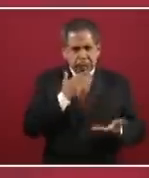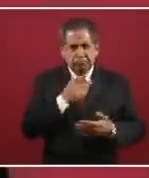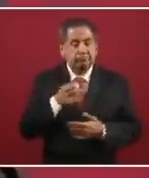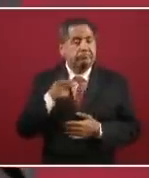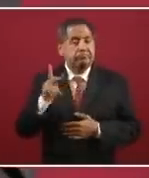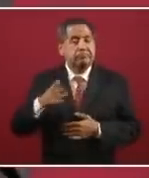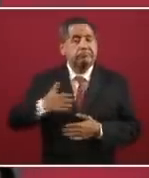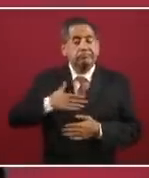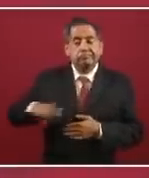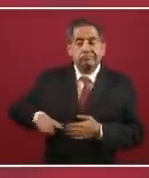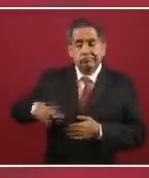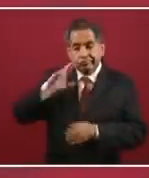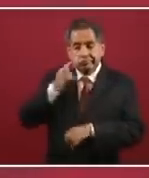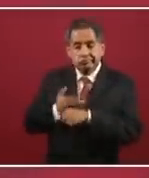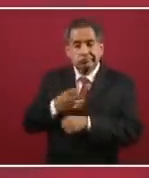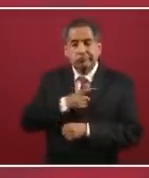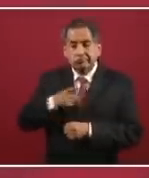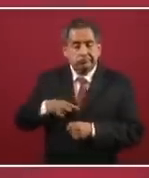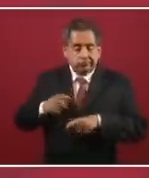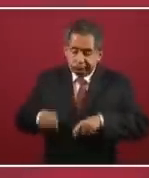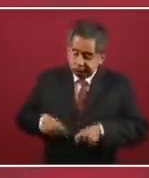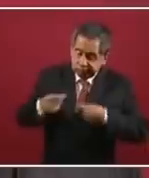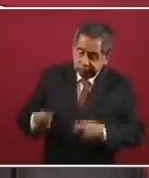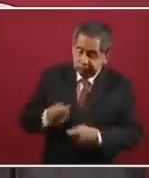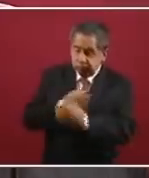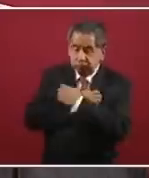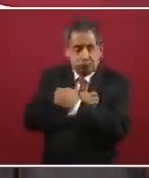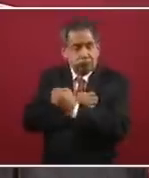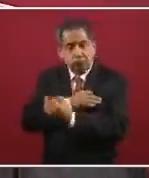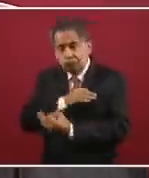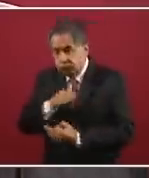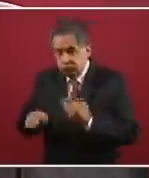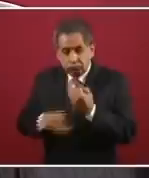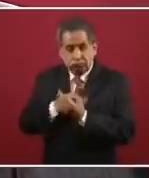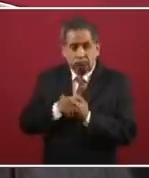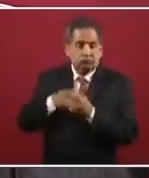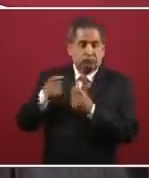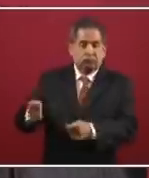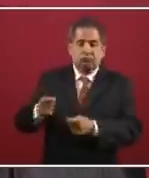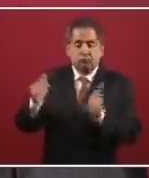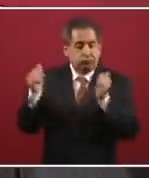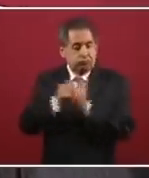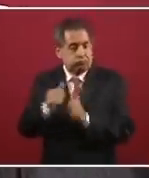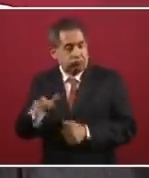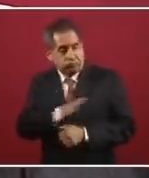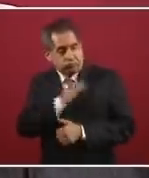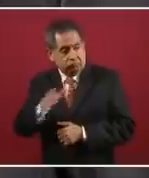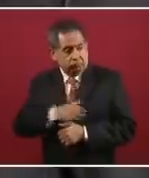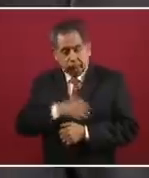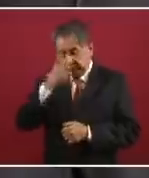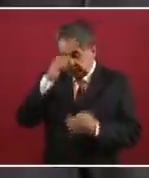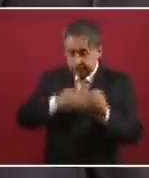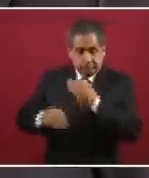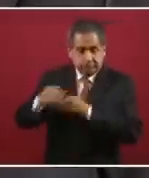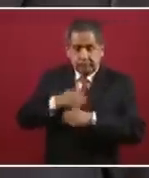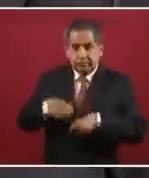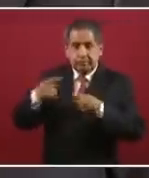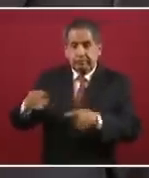el Estado está obligado a garantizar la educación pública gratuita de calidad en todos los